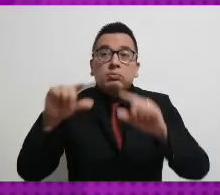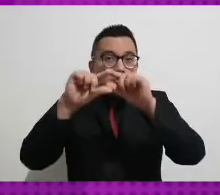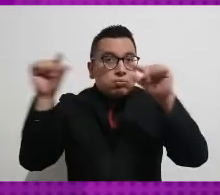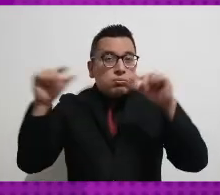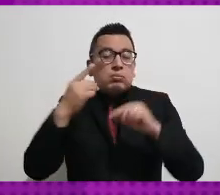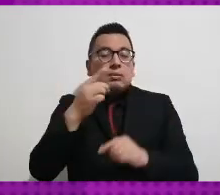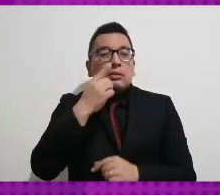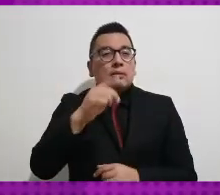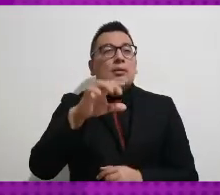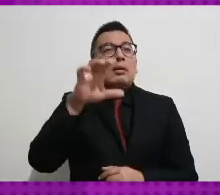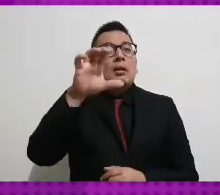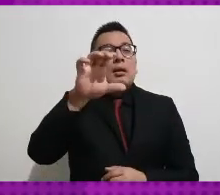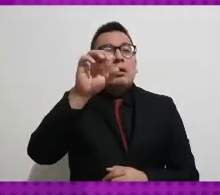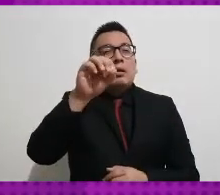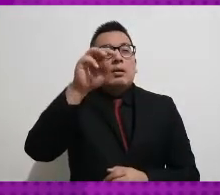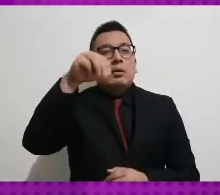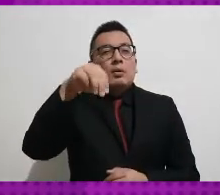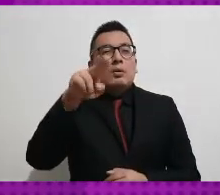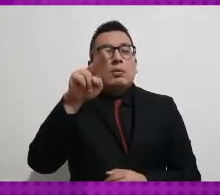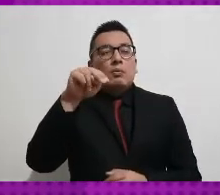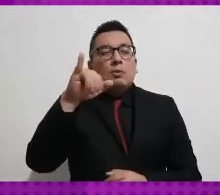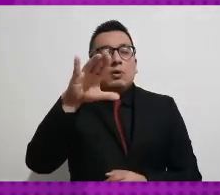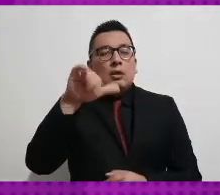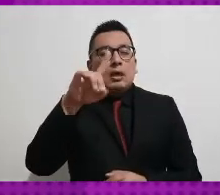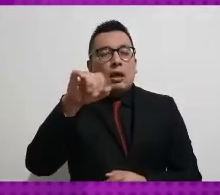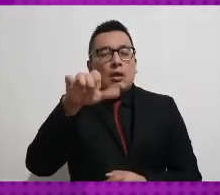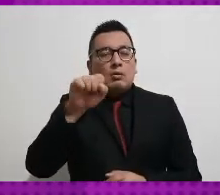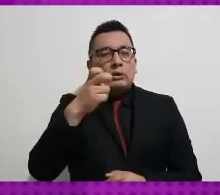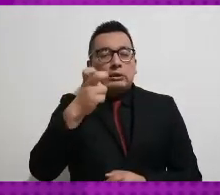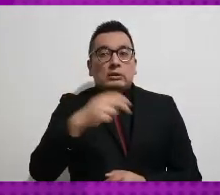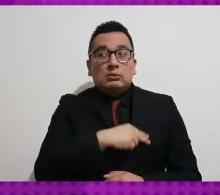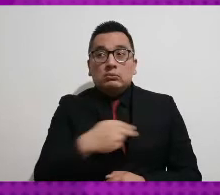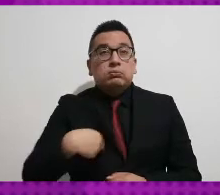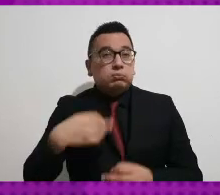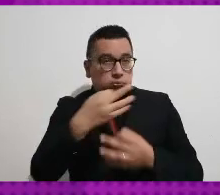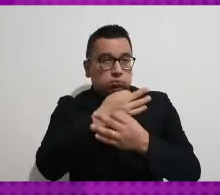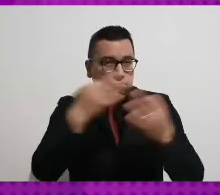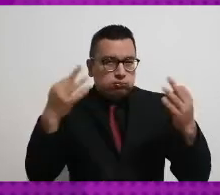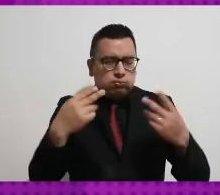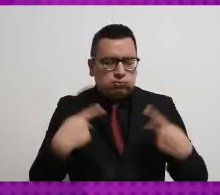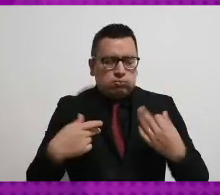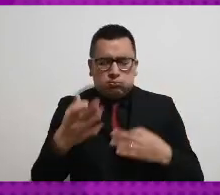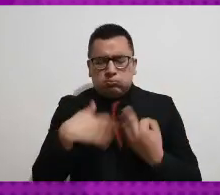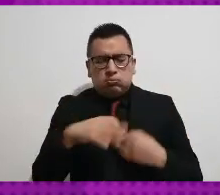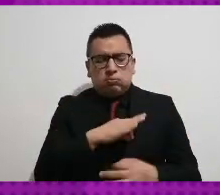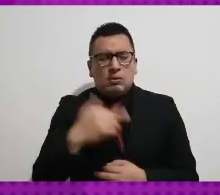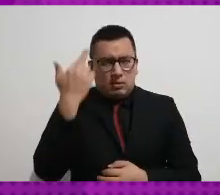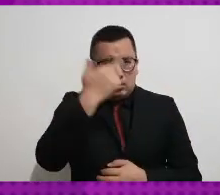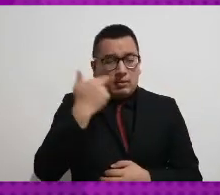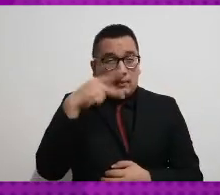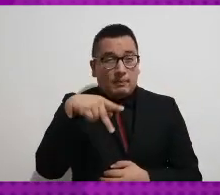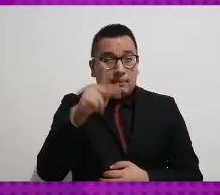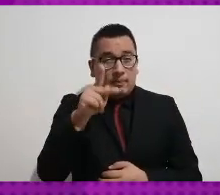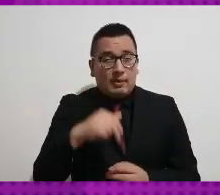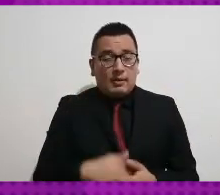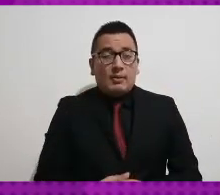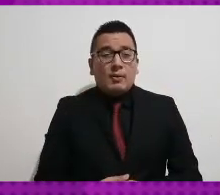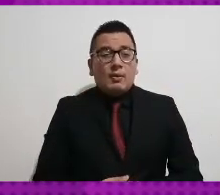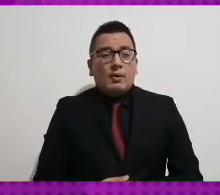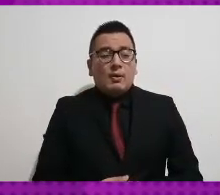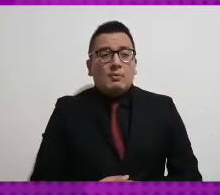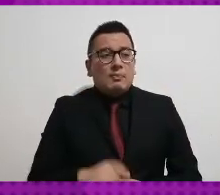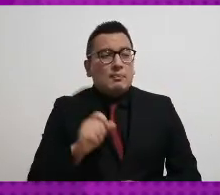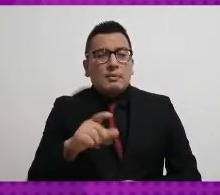de comunicados, y este apartado de comunicados le damos mucha difusión. Es público, cualquier ciudadano lo puede revisar, pero de igual